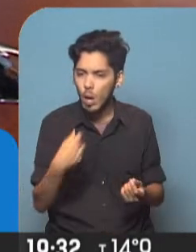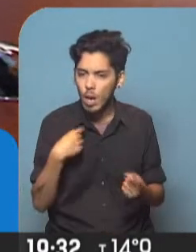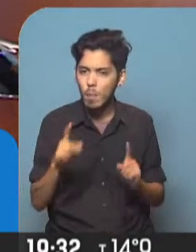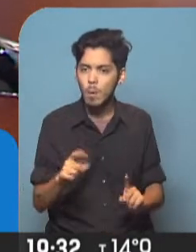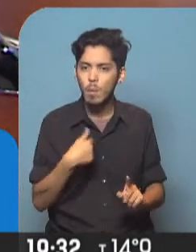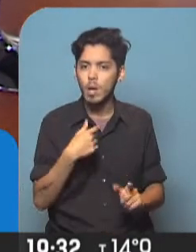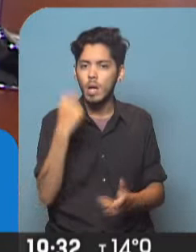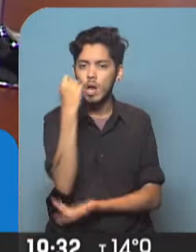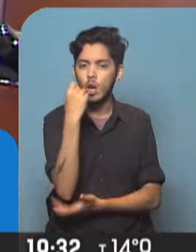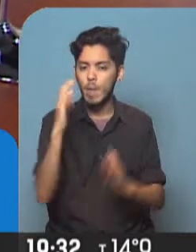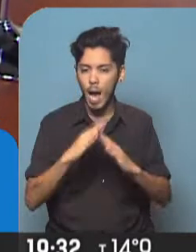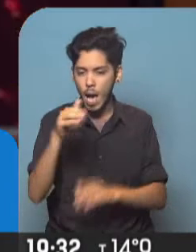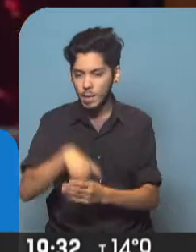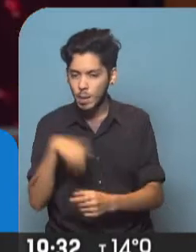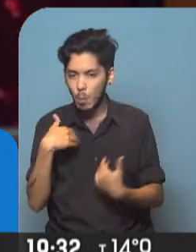economía doméstica les puede impactar.